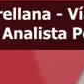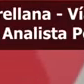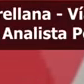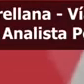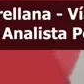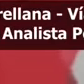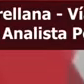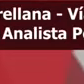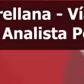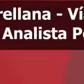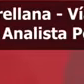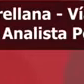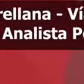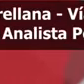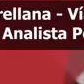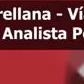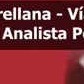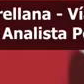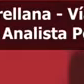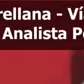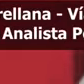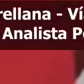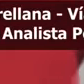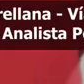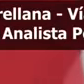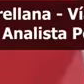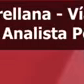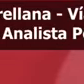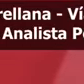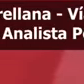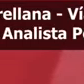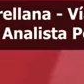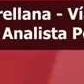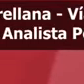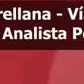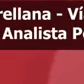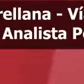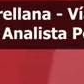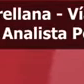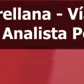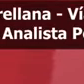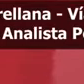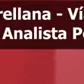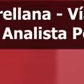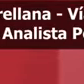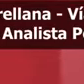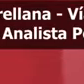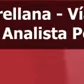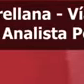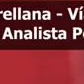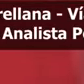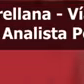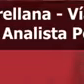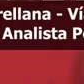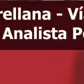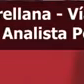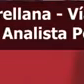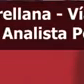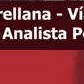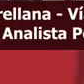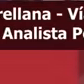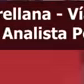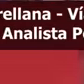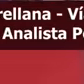de la falta de oportunidades que tiene el pueblo hondureño. Pero eso también implica que el Estado hondureño, dirigido por la